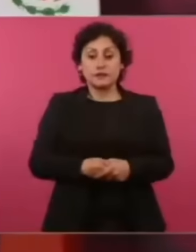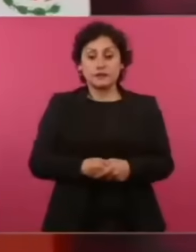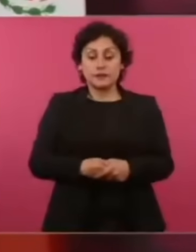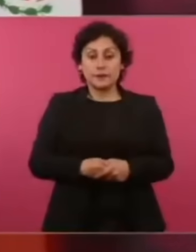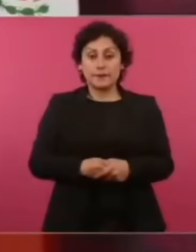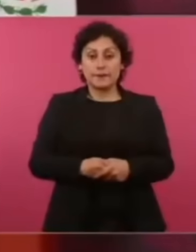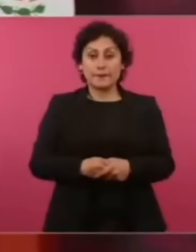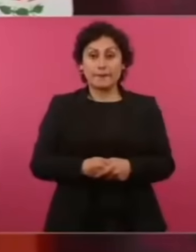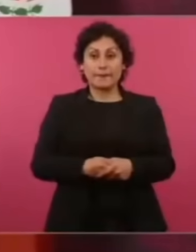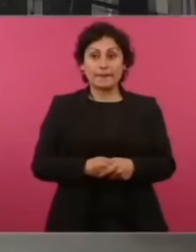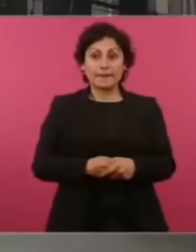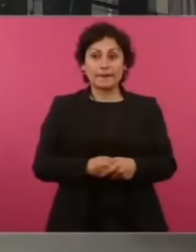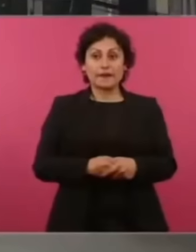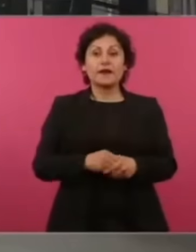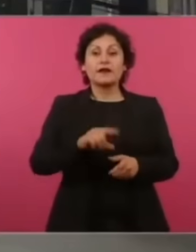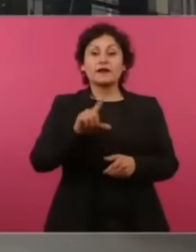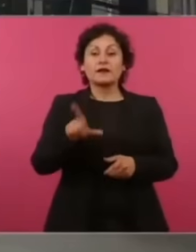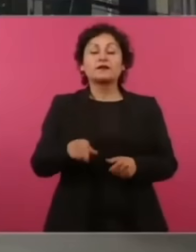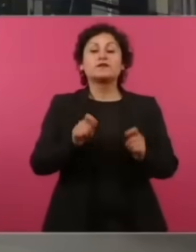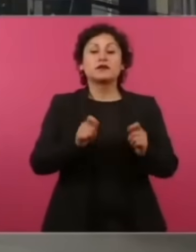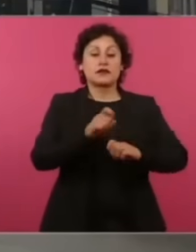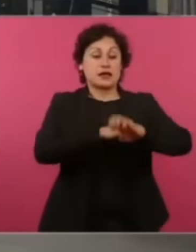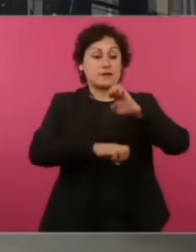le entrega a Mexicana.